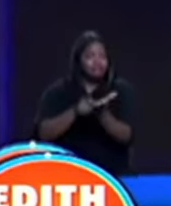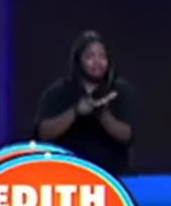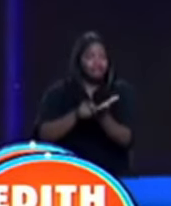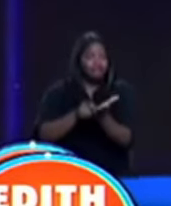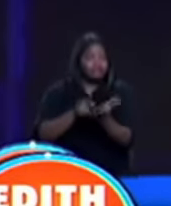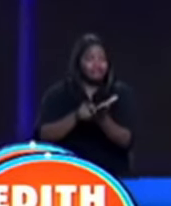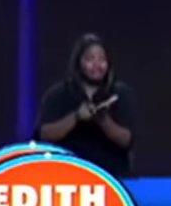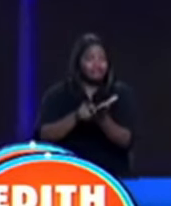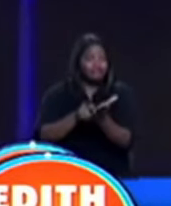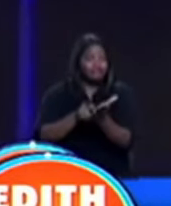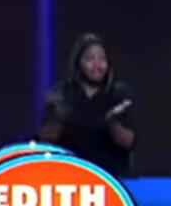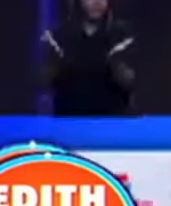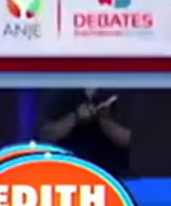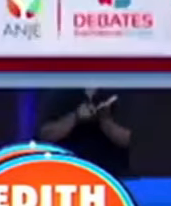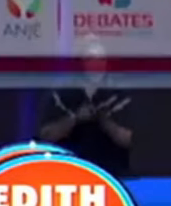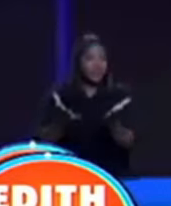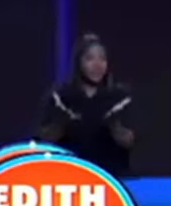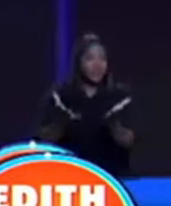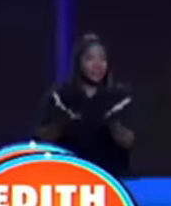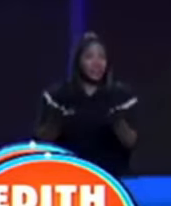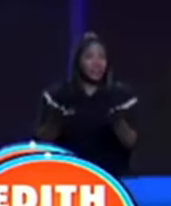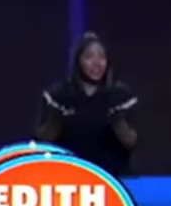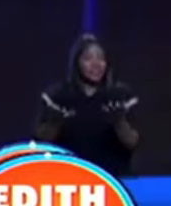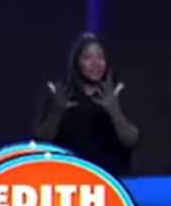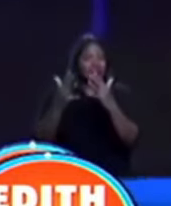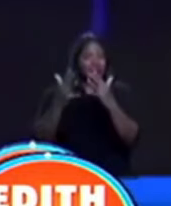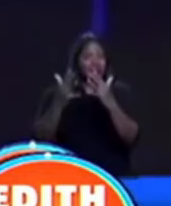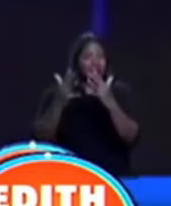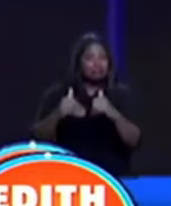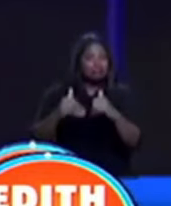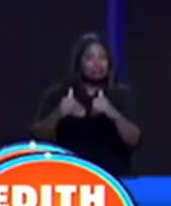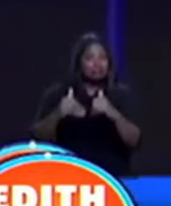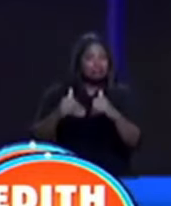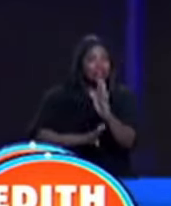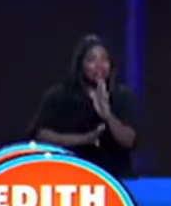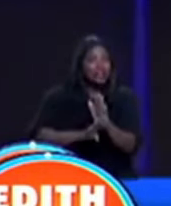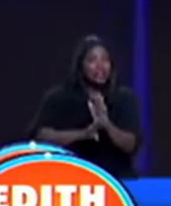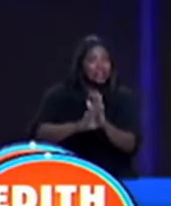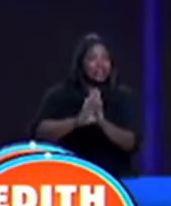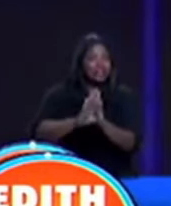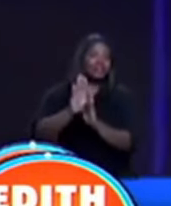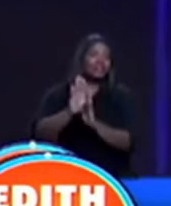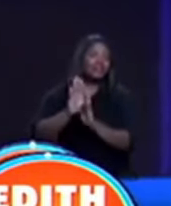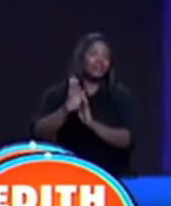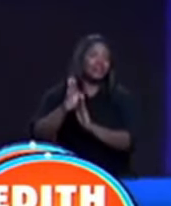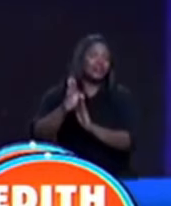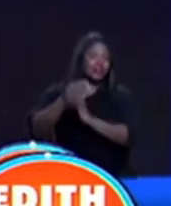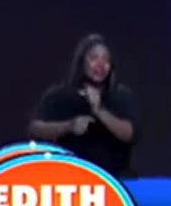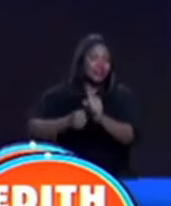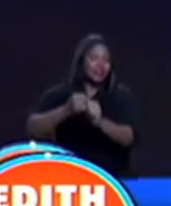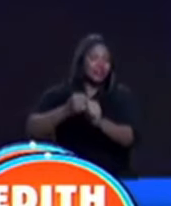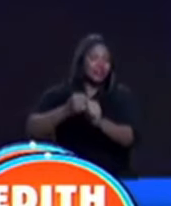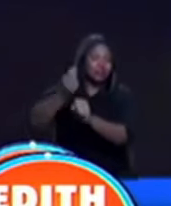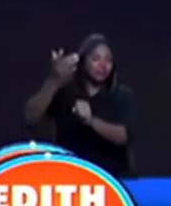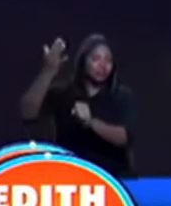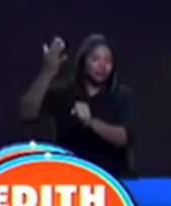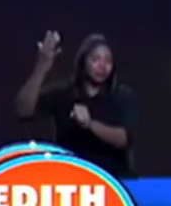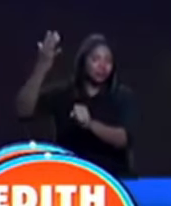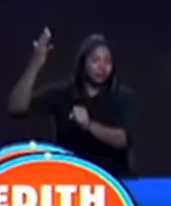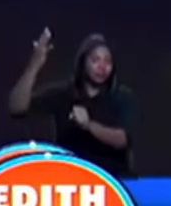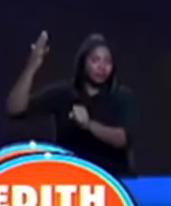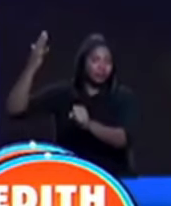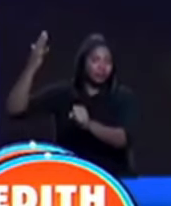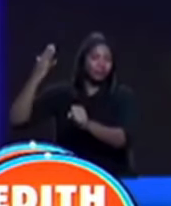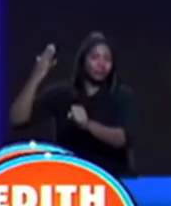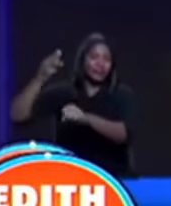de frente ante una crisis que se desarrolla desde ya muchos años en la